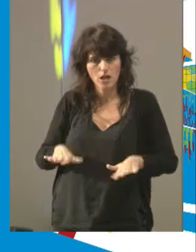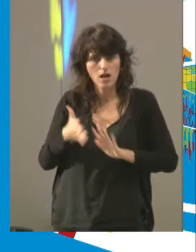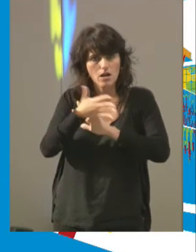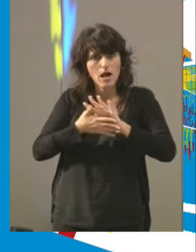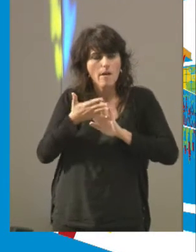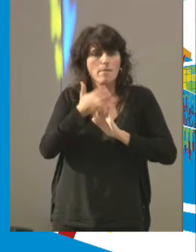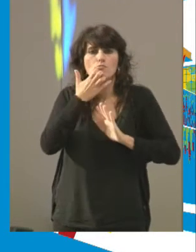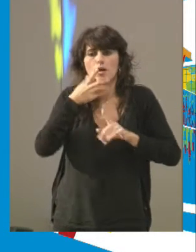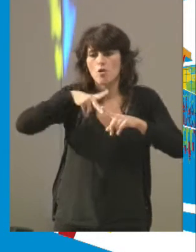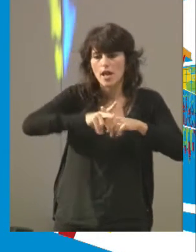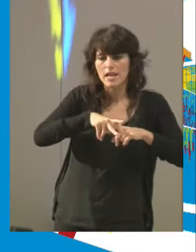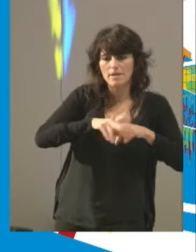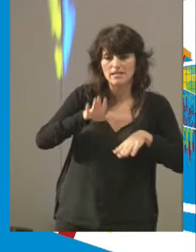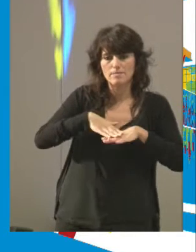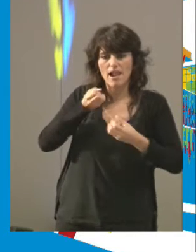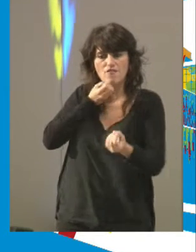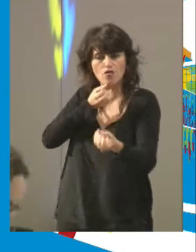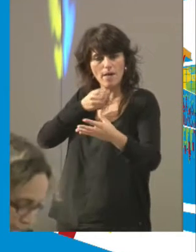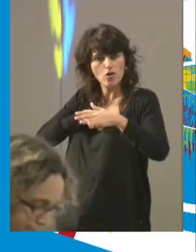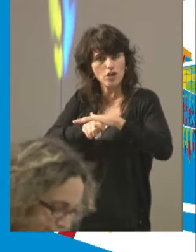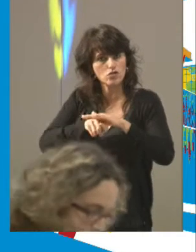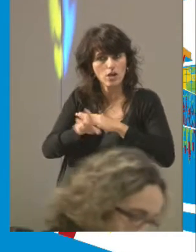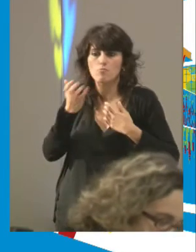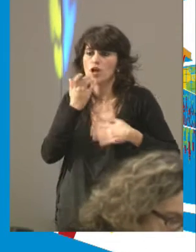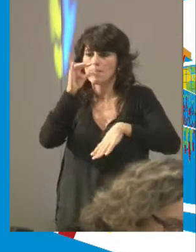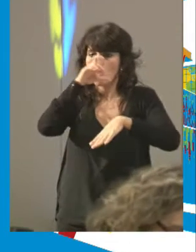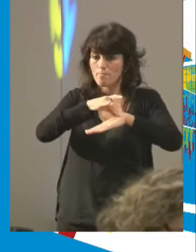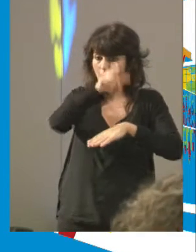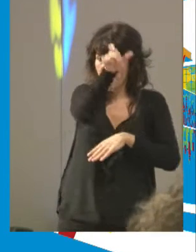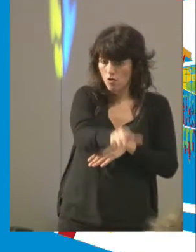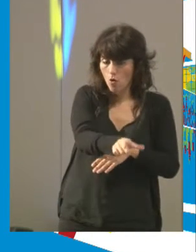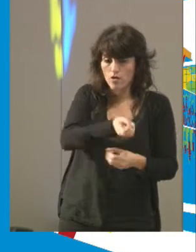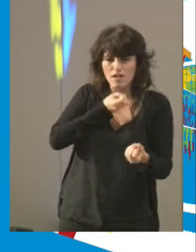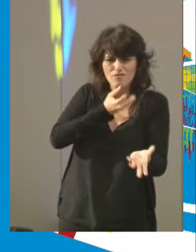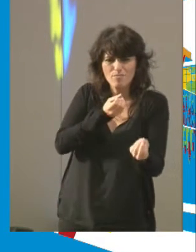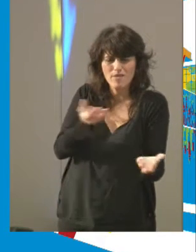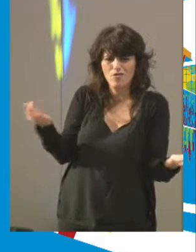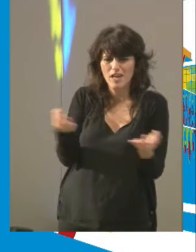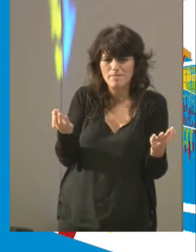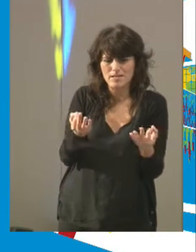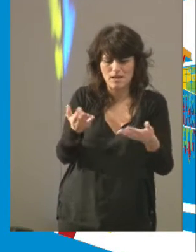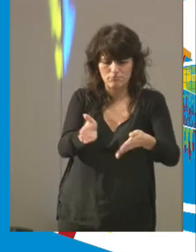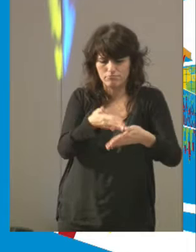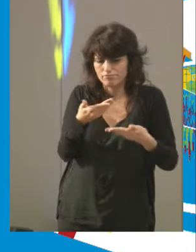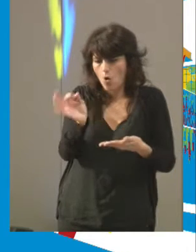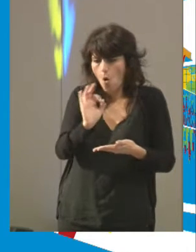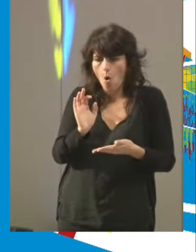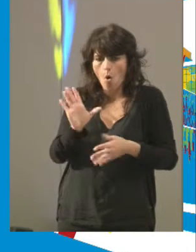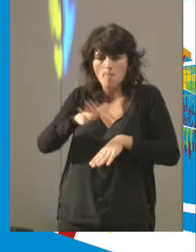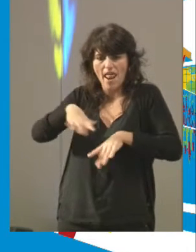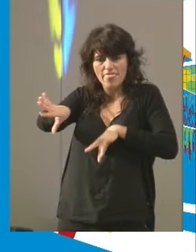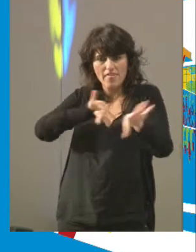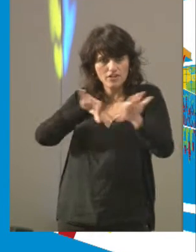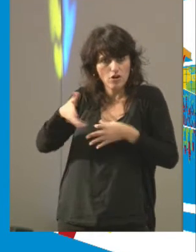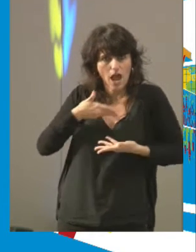hablábamos desde herramientas para gestionar información, para que el médico tenga información de lo que ha pasado, herramientas de ayuda a toma de decisiones o